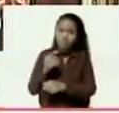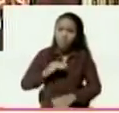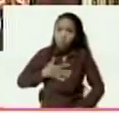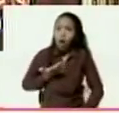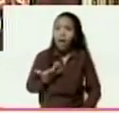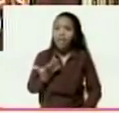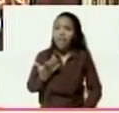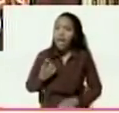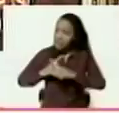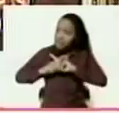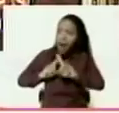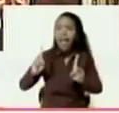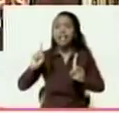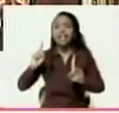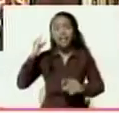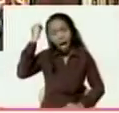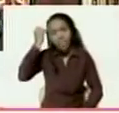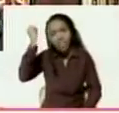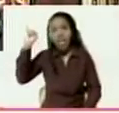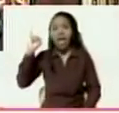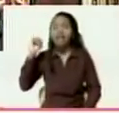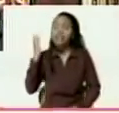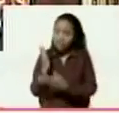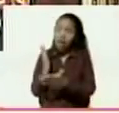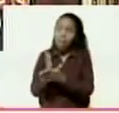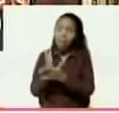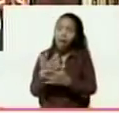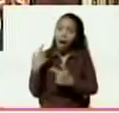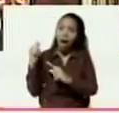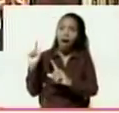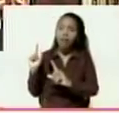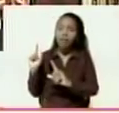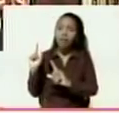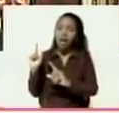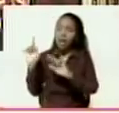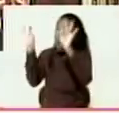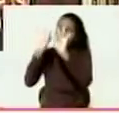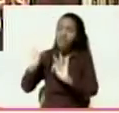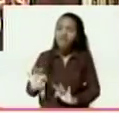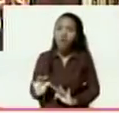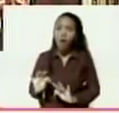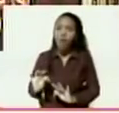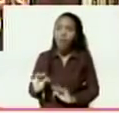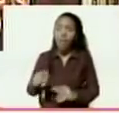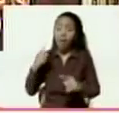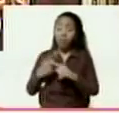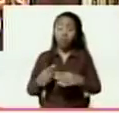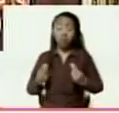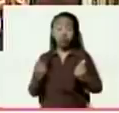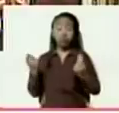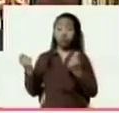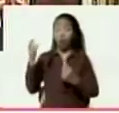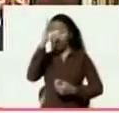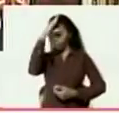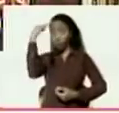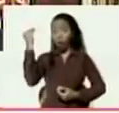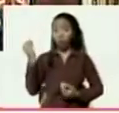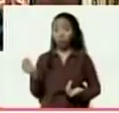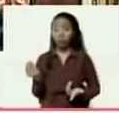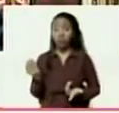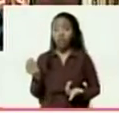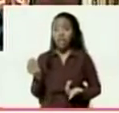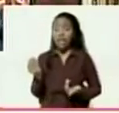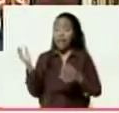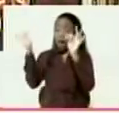ideológicas. Siempre las va a haber. Entre el modelo del multimillonario Donald Trump y